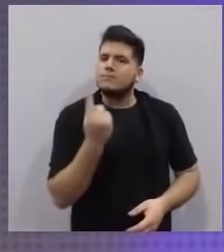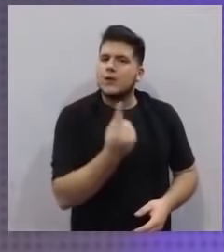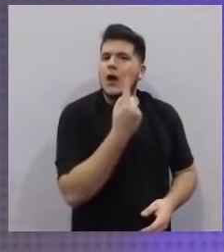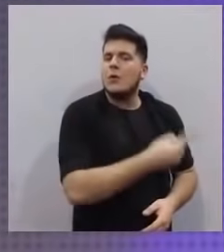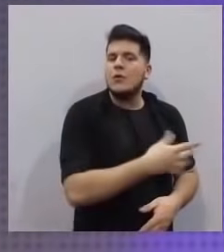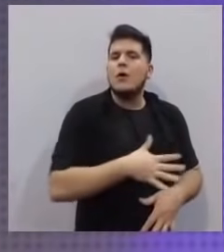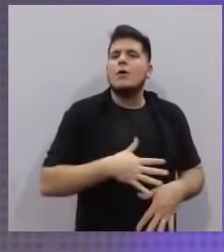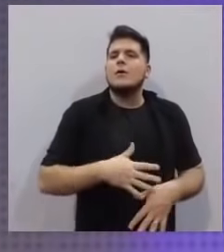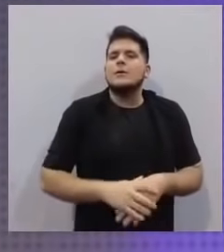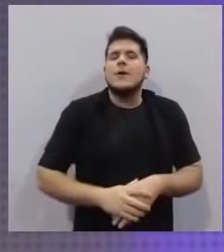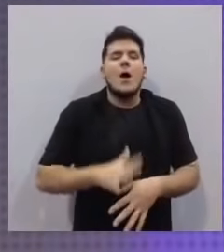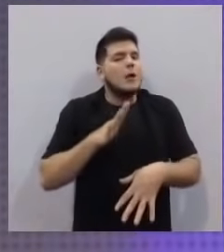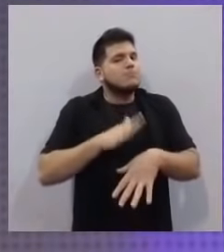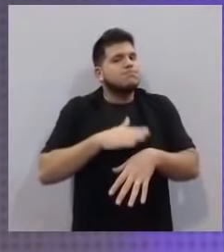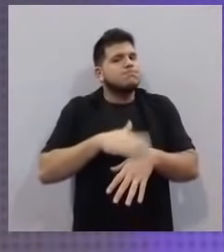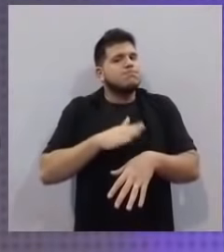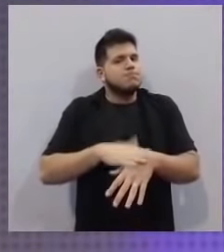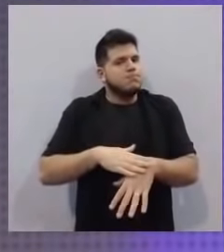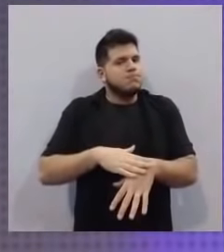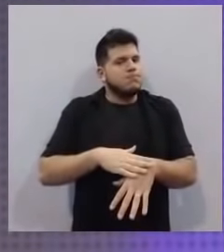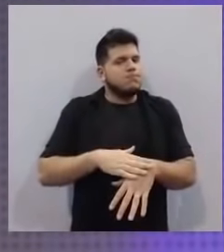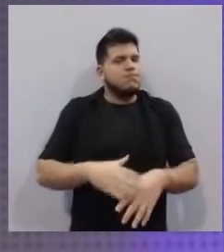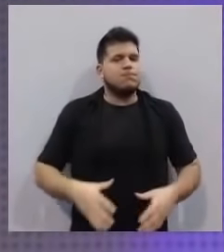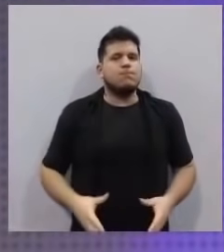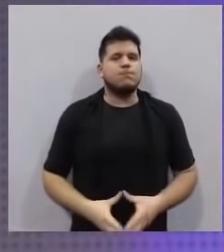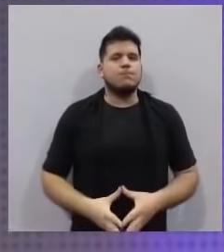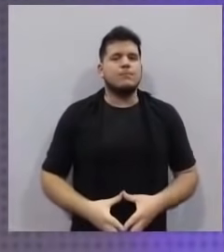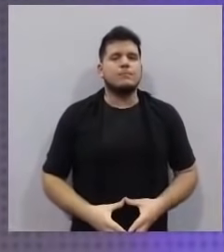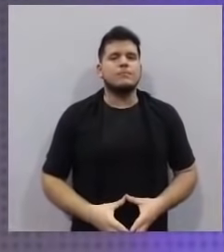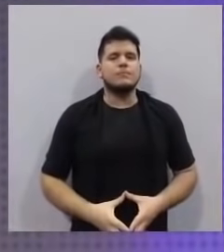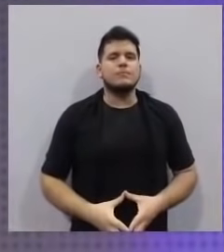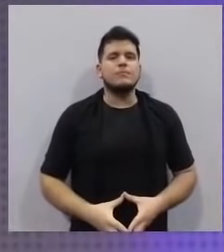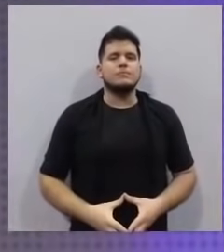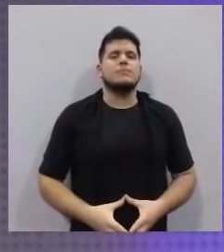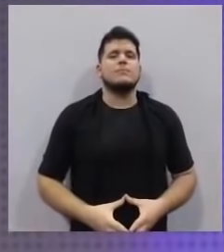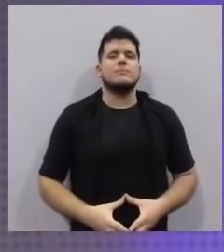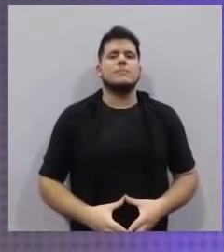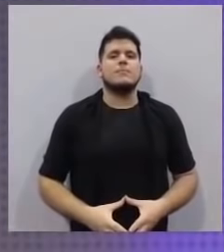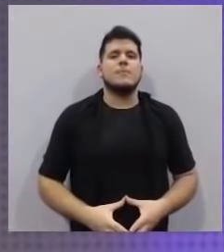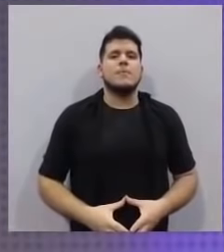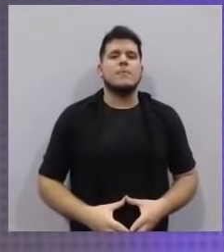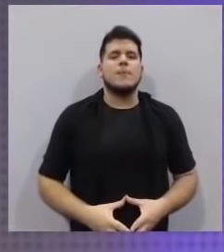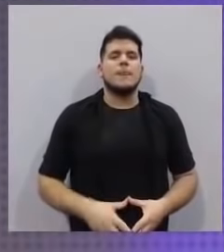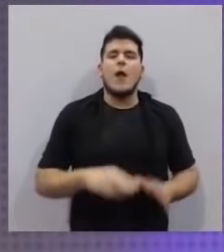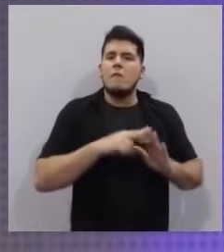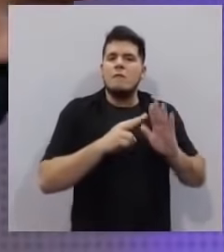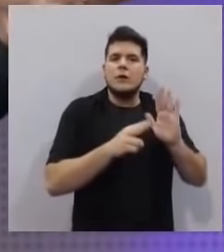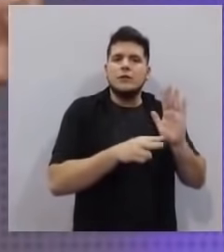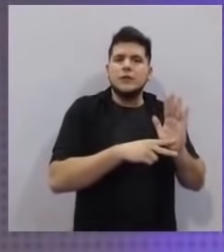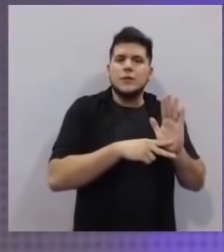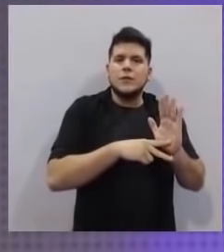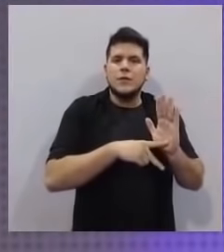consecuencias y dice la biblia versículo 16 del capítulo 15 que derrochó